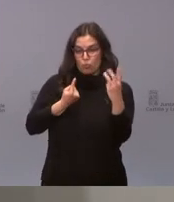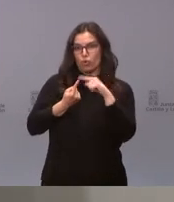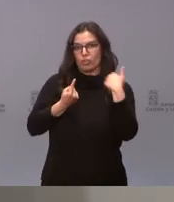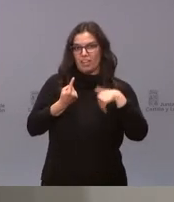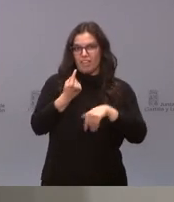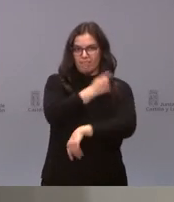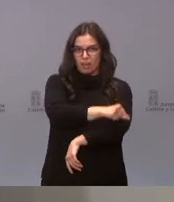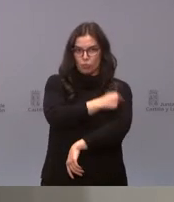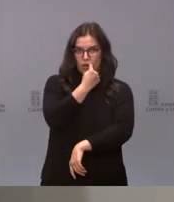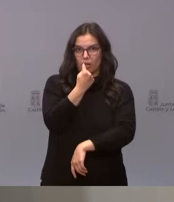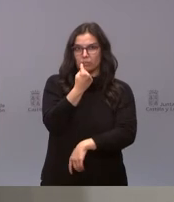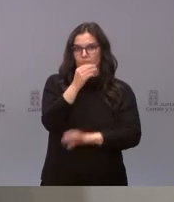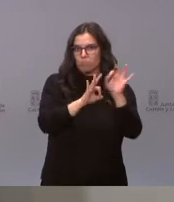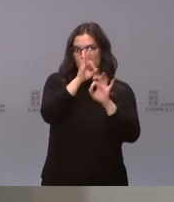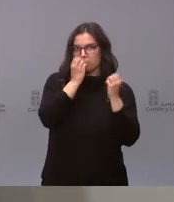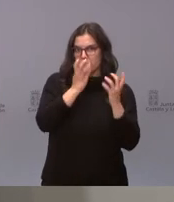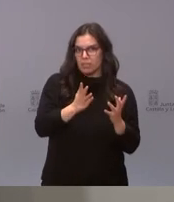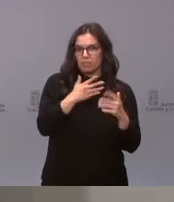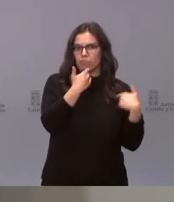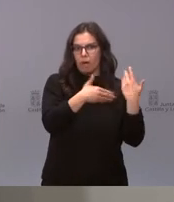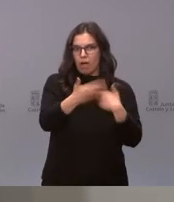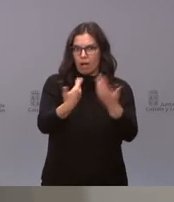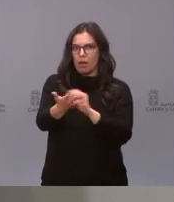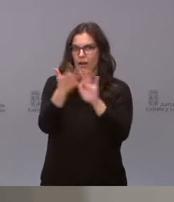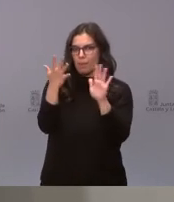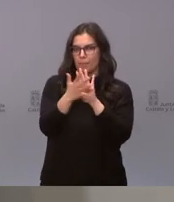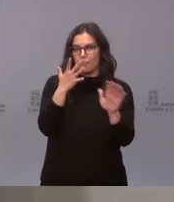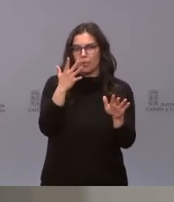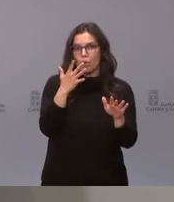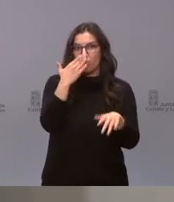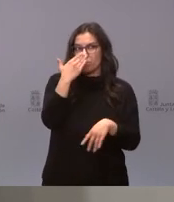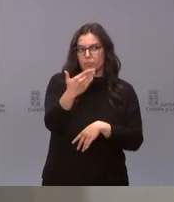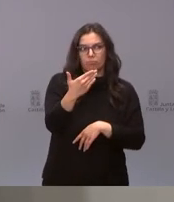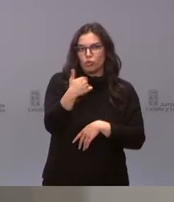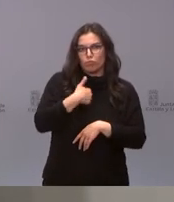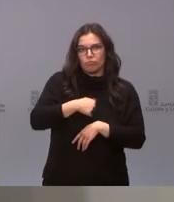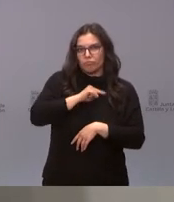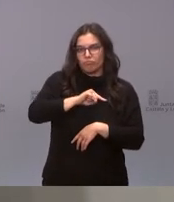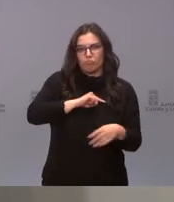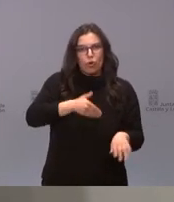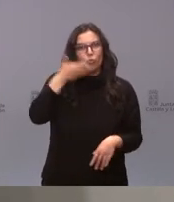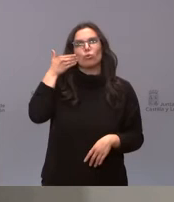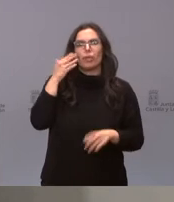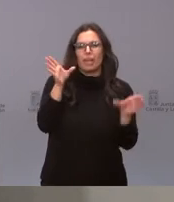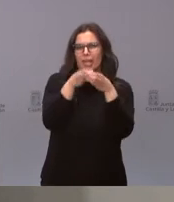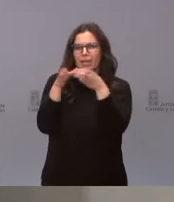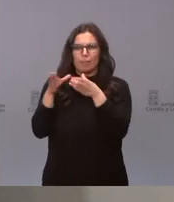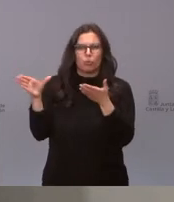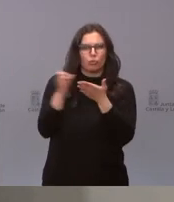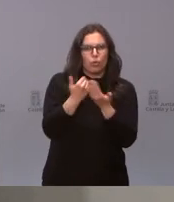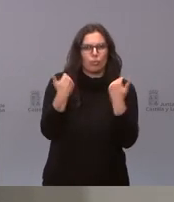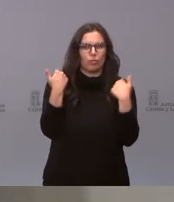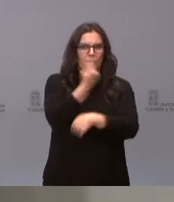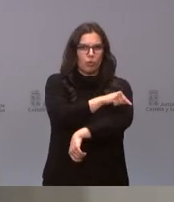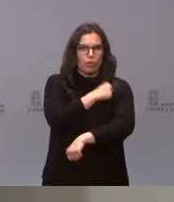por lo tanto yo creo que la vacunación y hemos ido a un ritmo muy rápido y la verdad no me puedo sentir más orgullosa de todos los equipos de vacunación y el trabajo